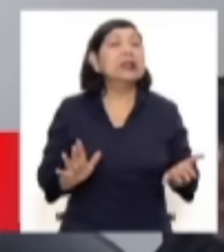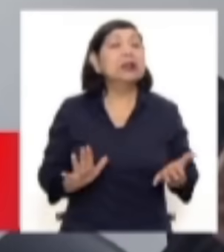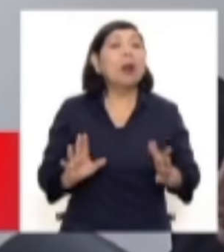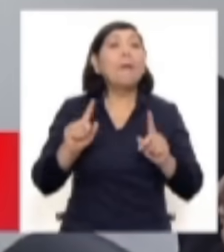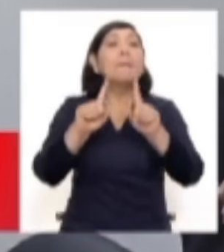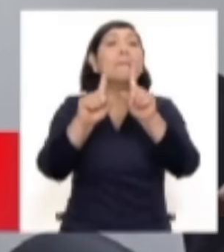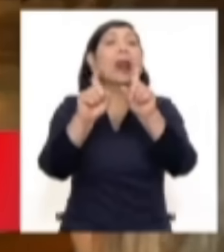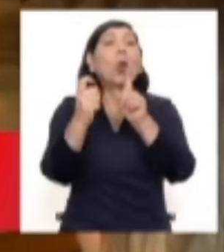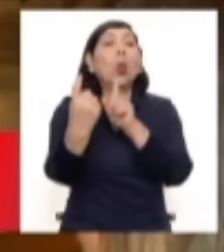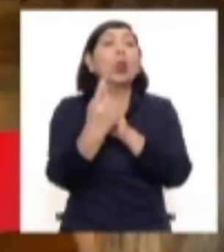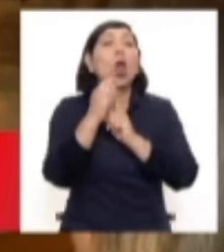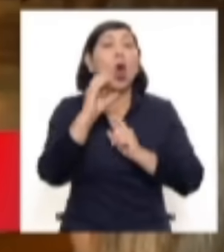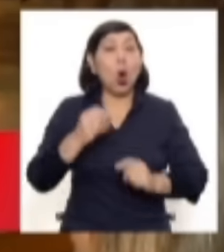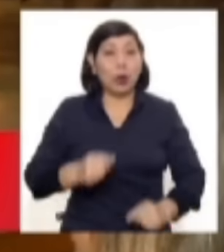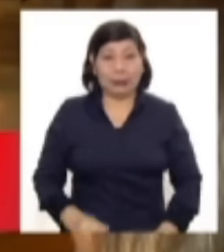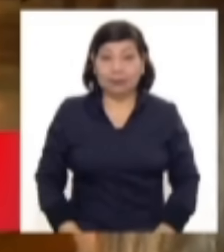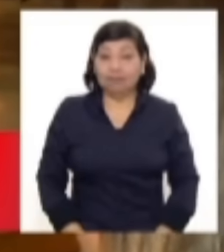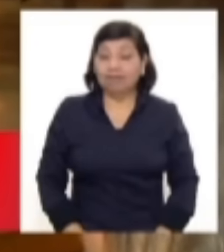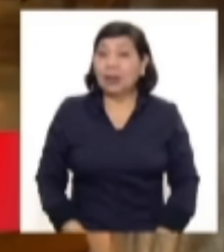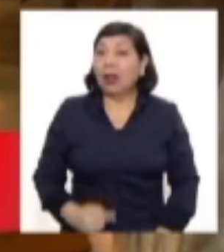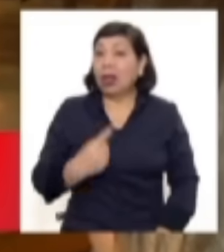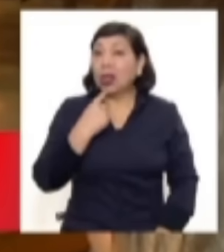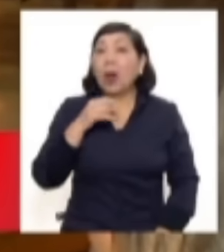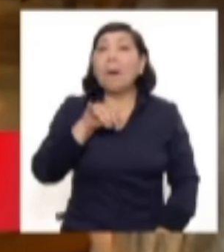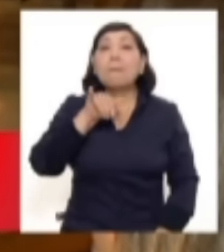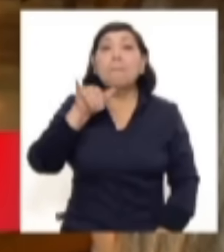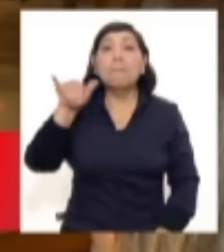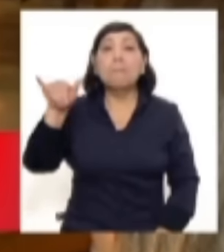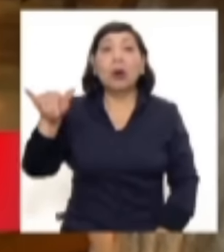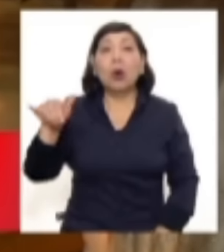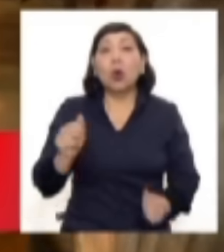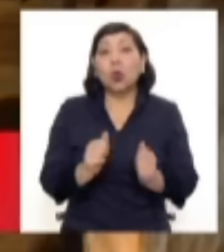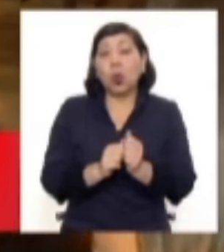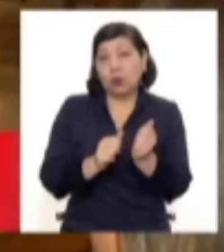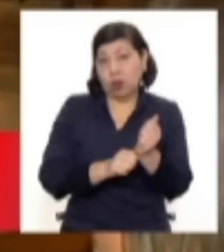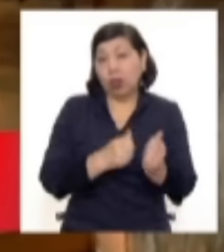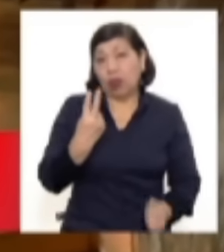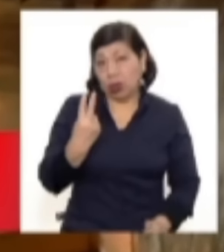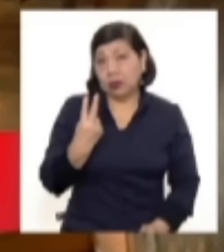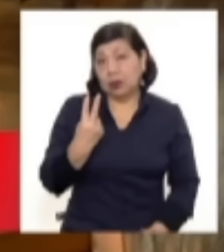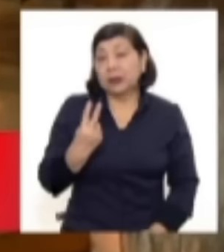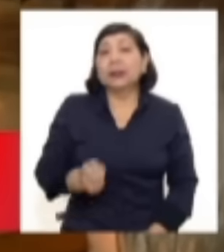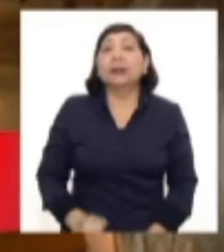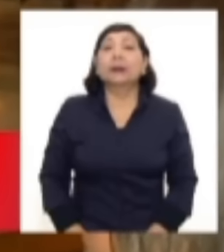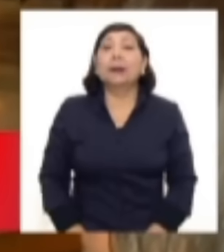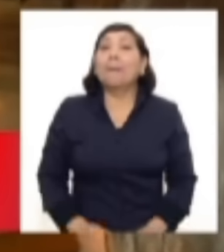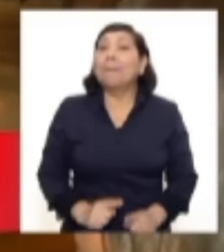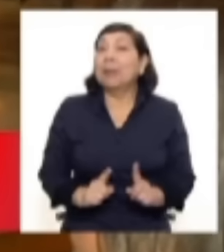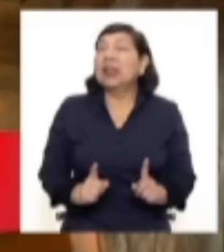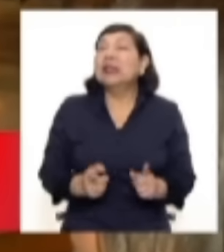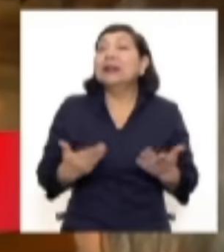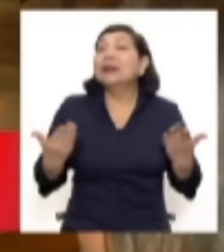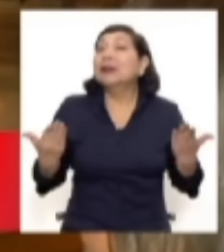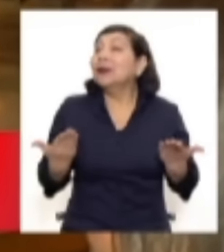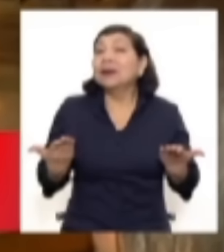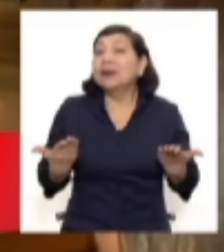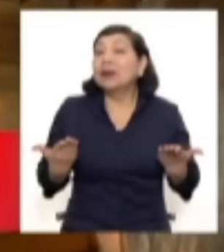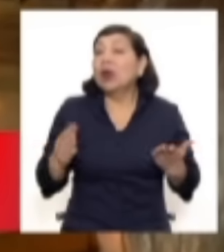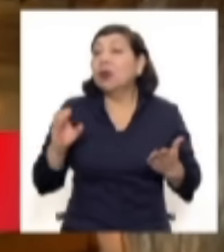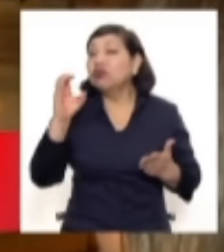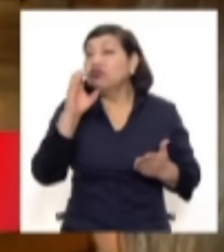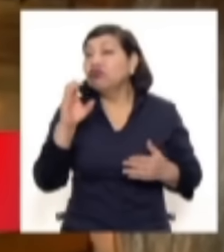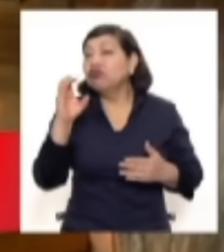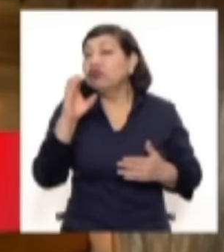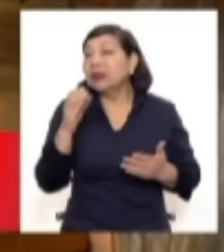e interrogatorio esta persona manifestó que viajaba conjuntamente con su hermana procediendo a la